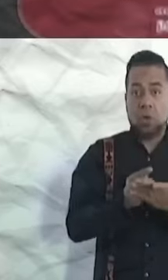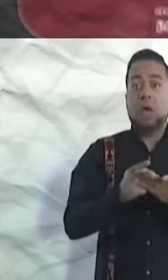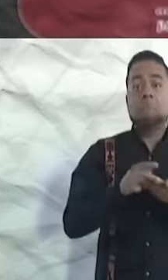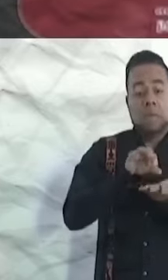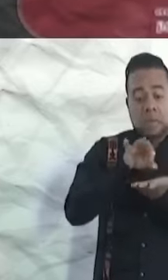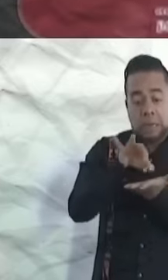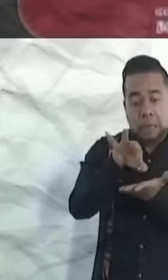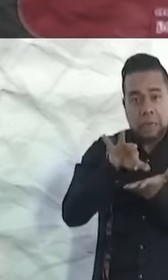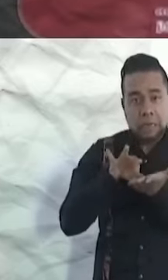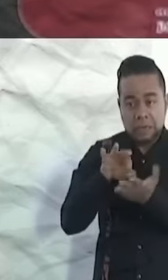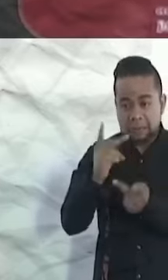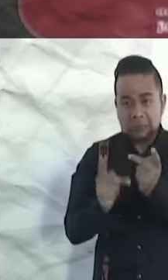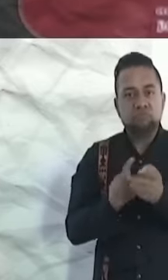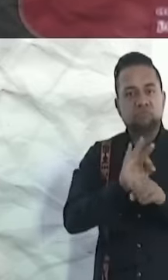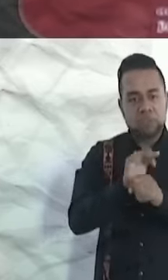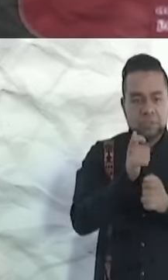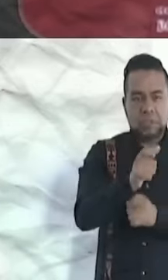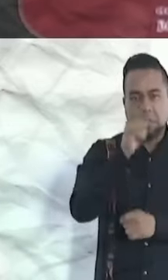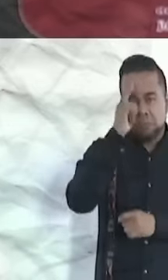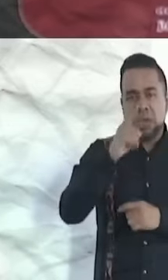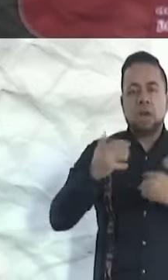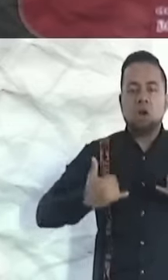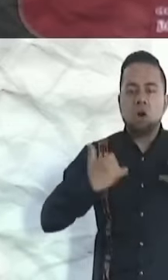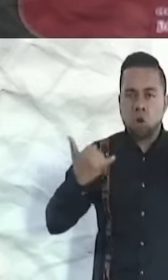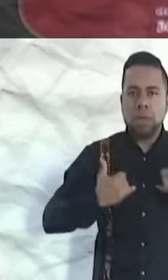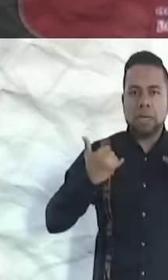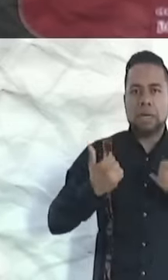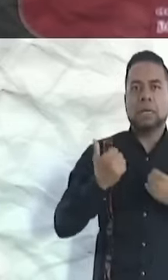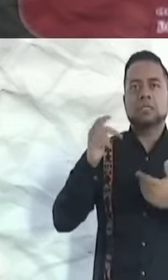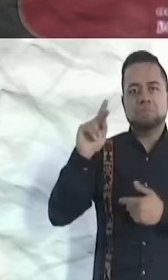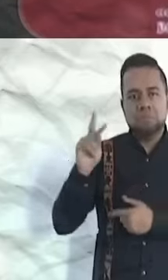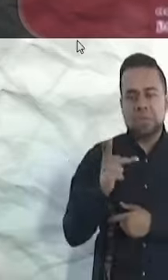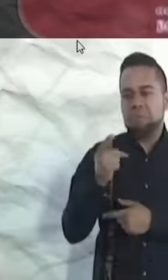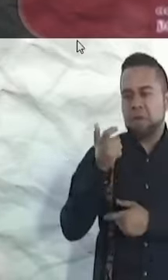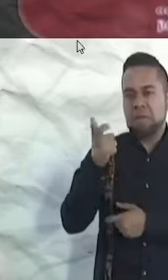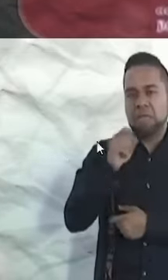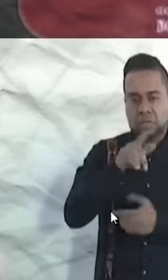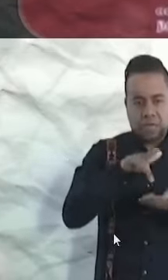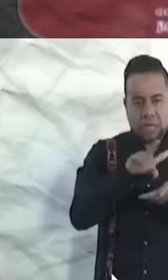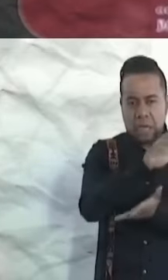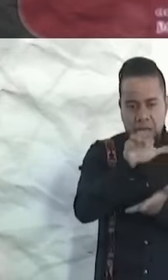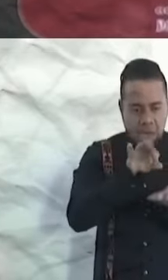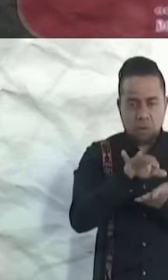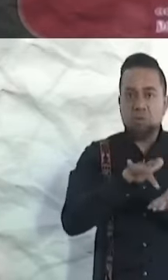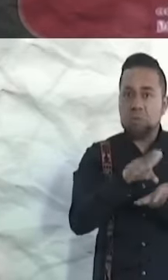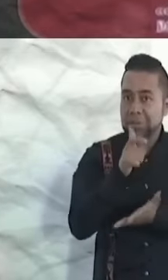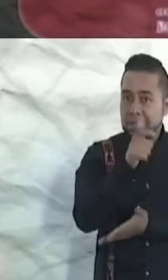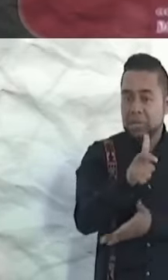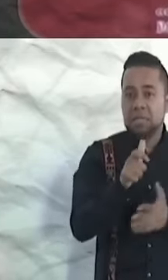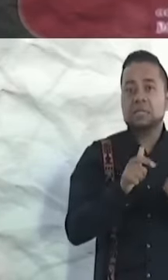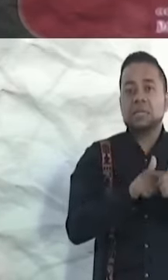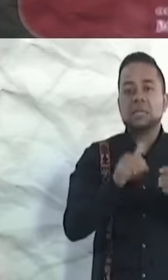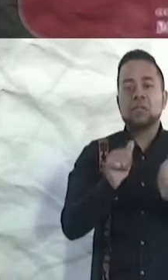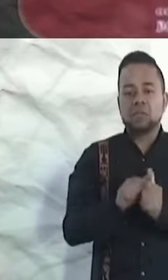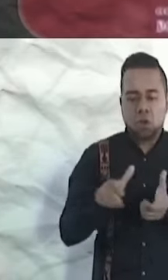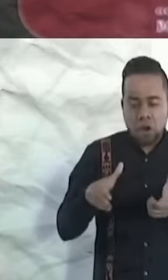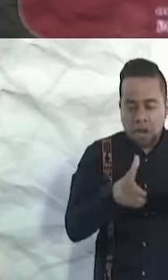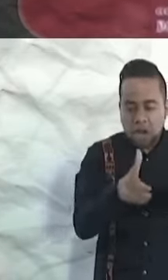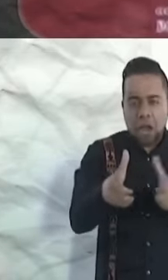Seguir con las becas a los jóvenes de preparatoria, a seguir con el apoyo al campo, a seguir con los